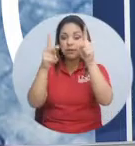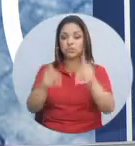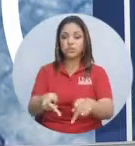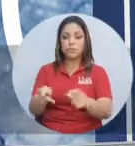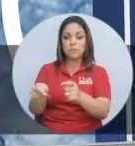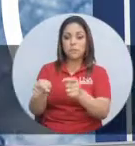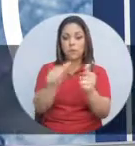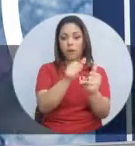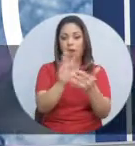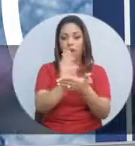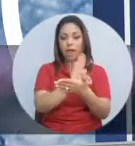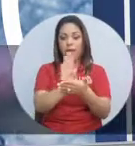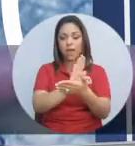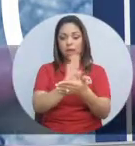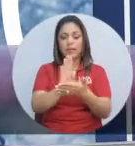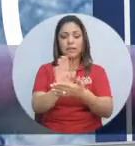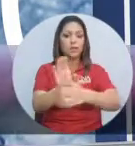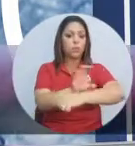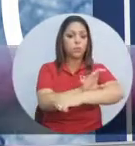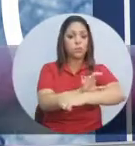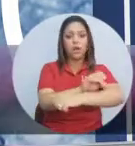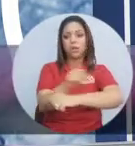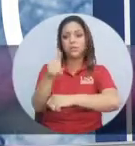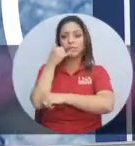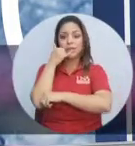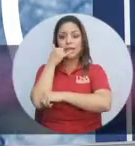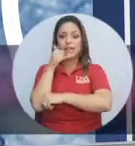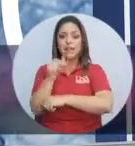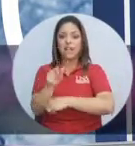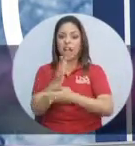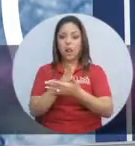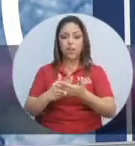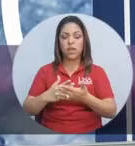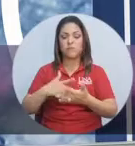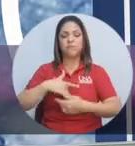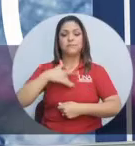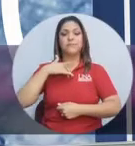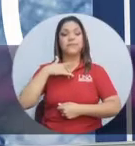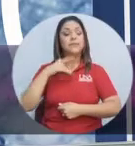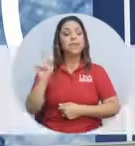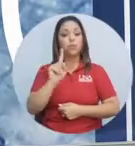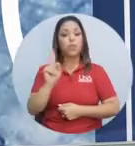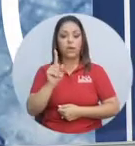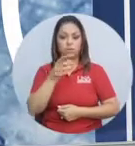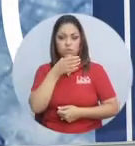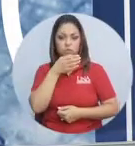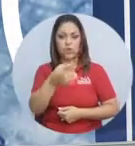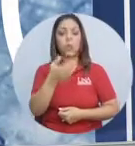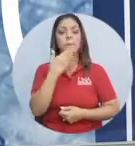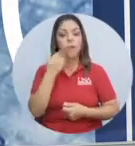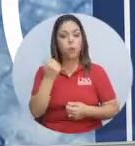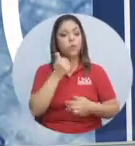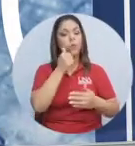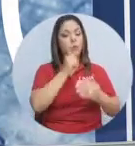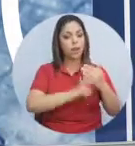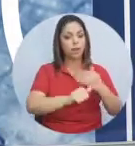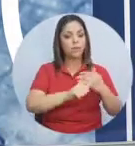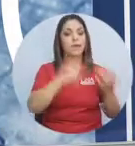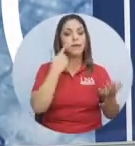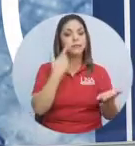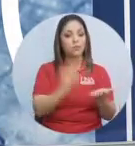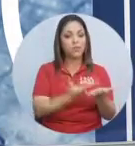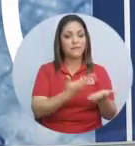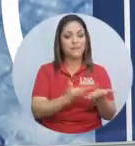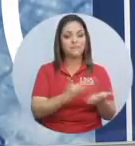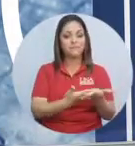borrar, eliminar de los dispositivos, sea el teléfono o la computadora, aquello que nos disgusta. En este caso eso no es recomendable porque es la prueba que